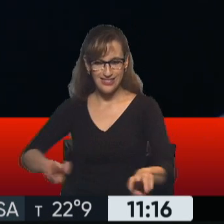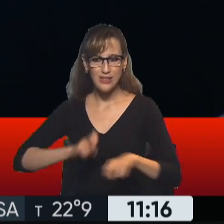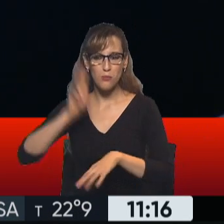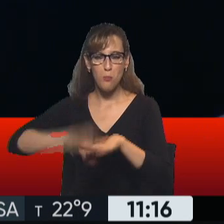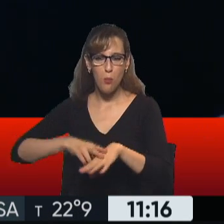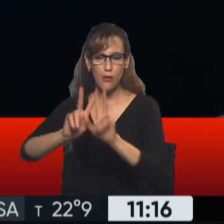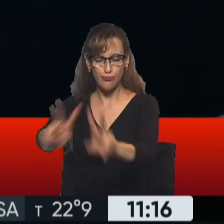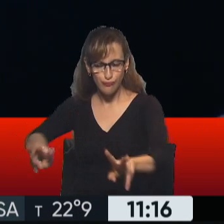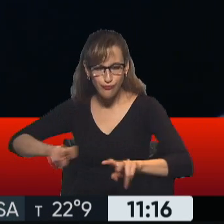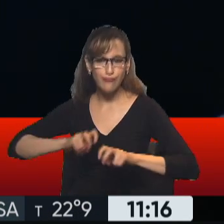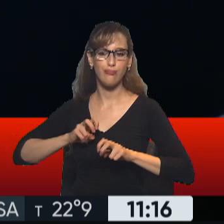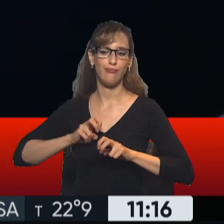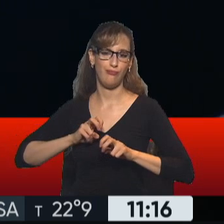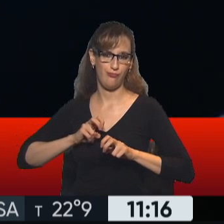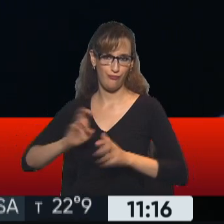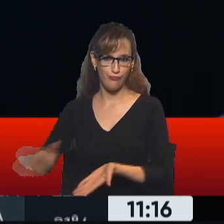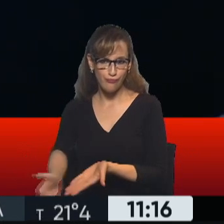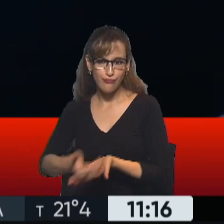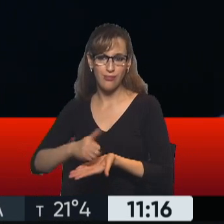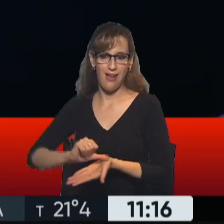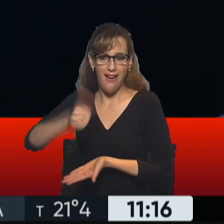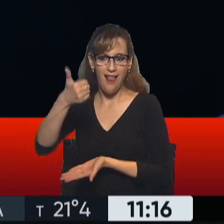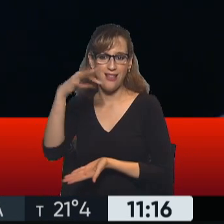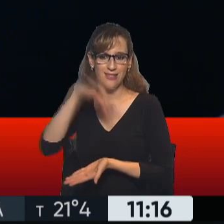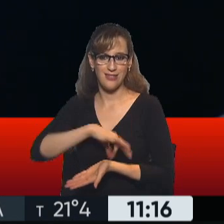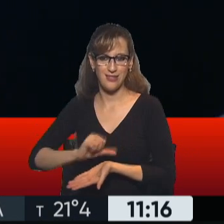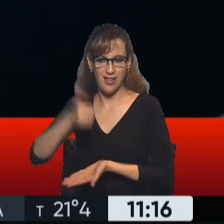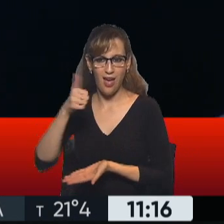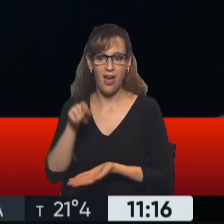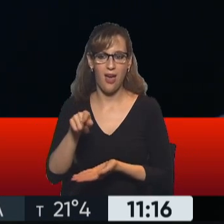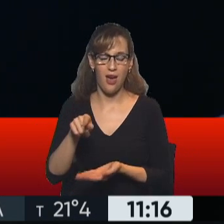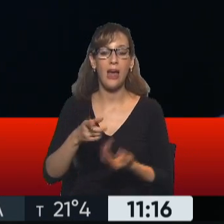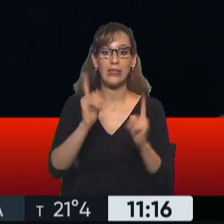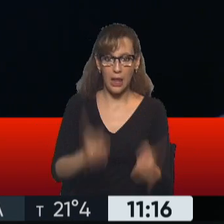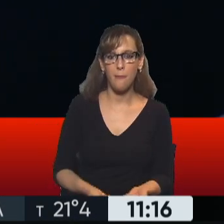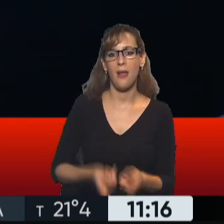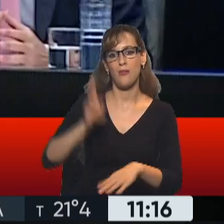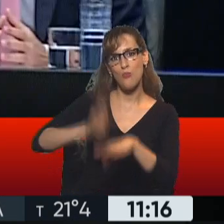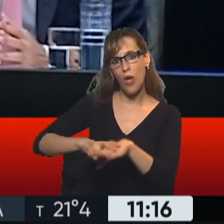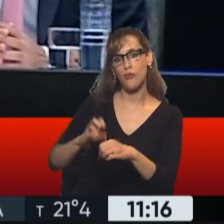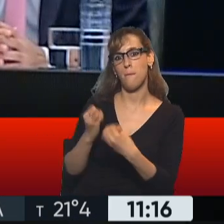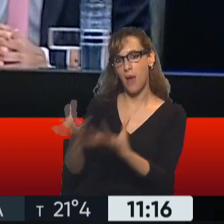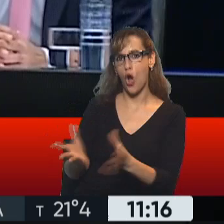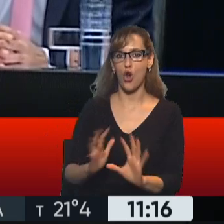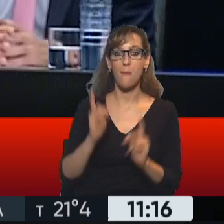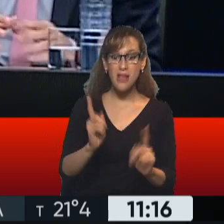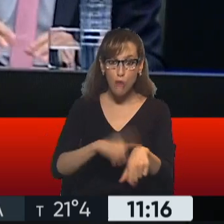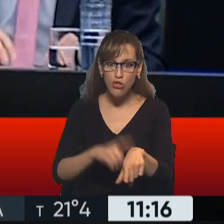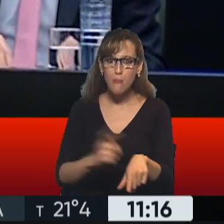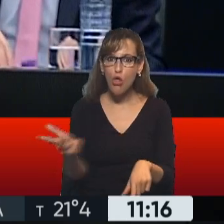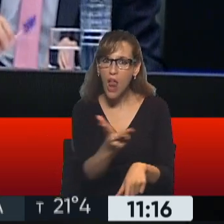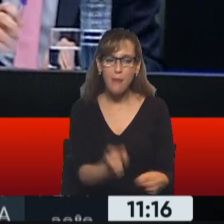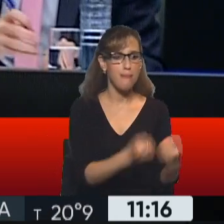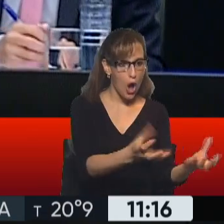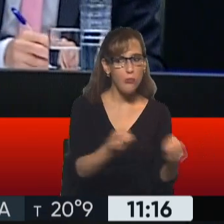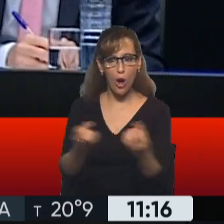la recuperación como por medidas de mejora de la administración tributaria. Muy bien, Sofía Diamante, del diario